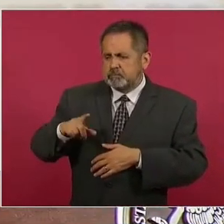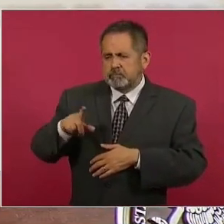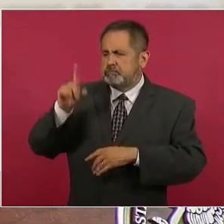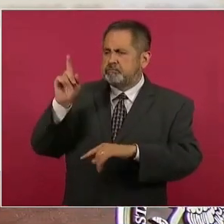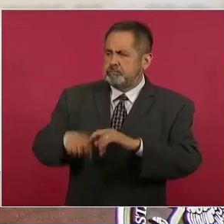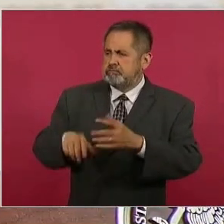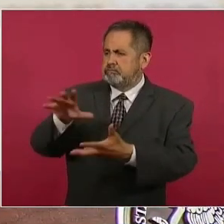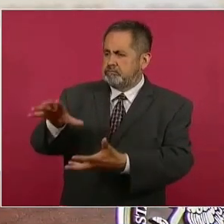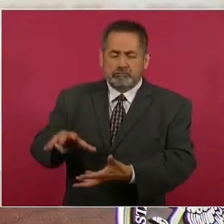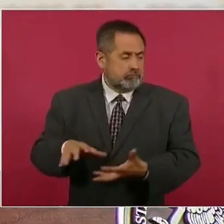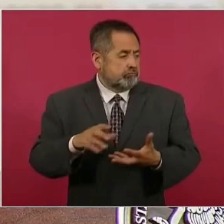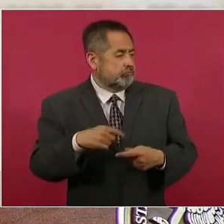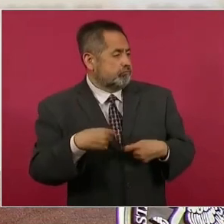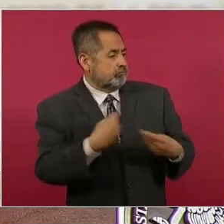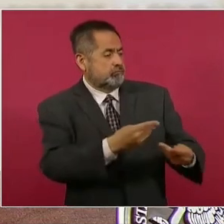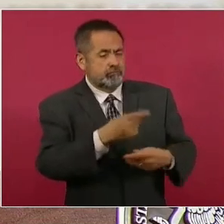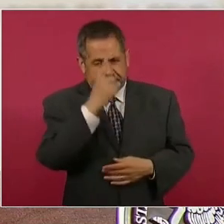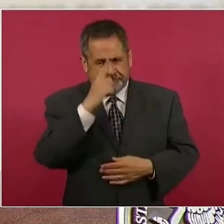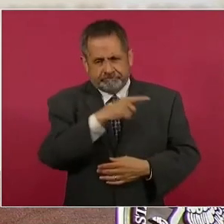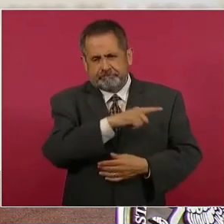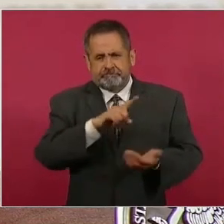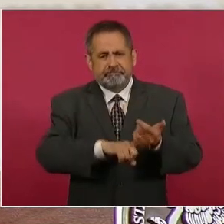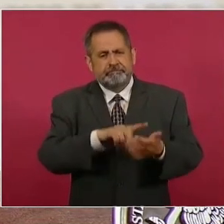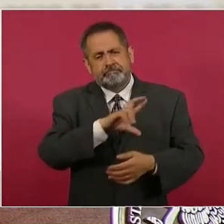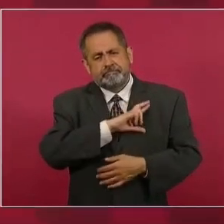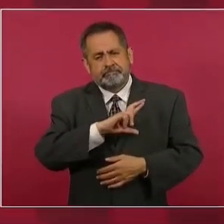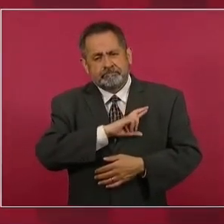del gobierno.